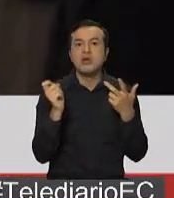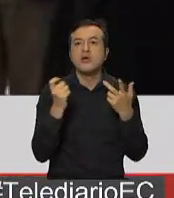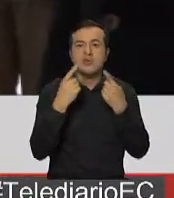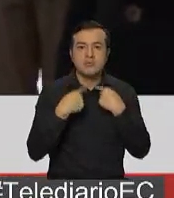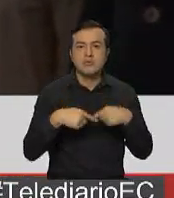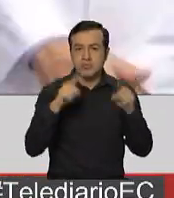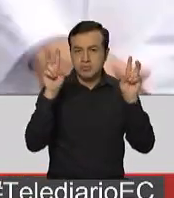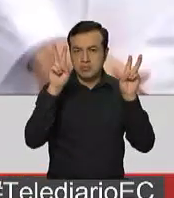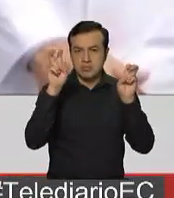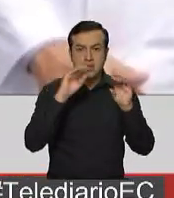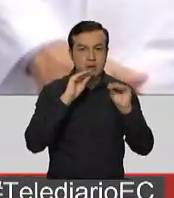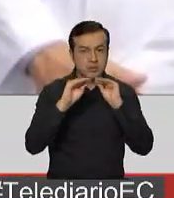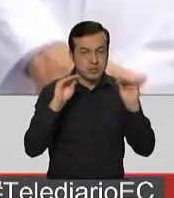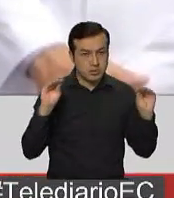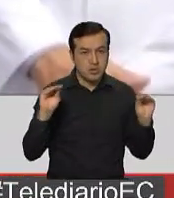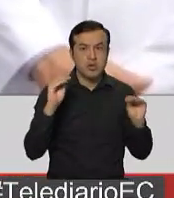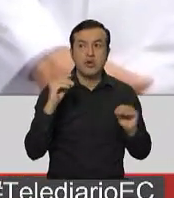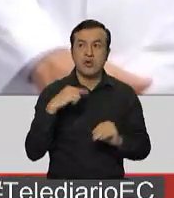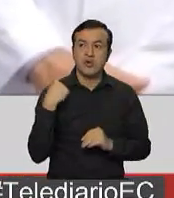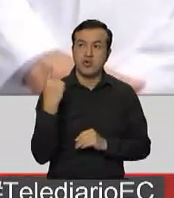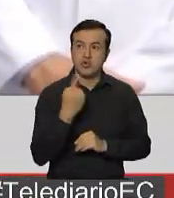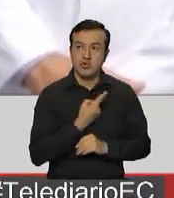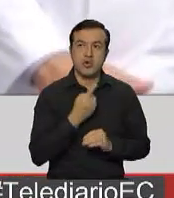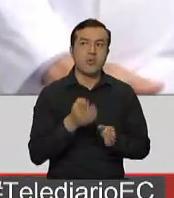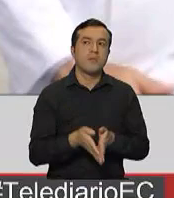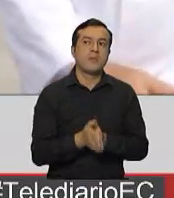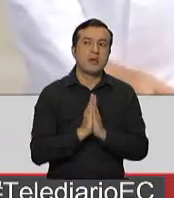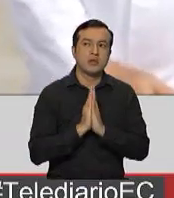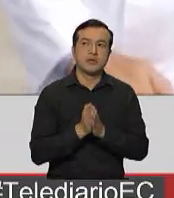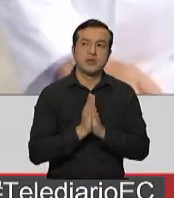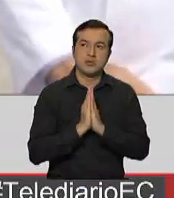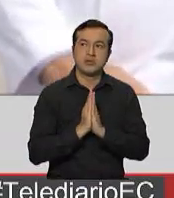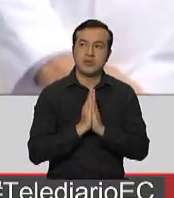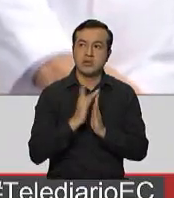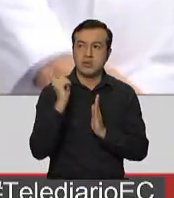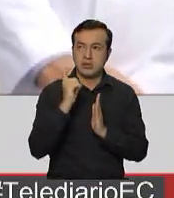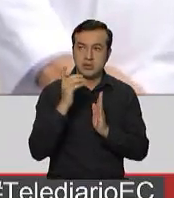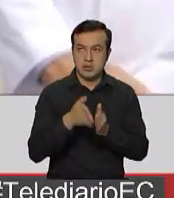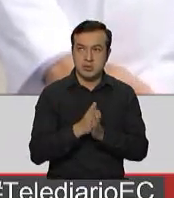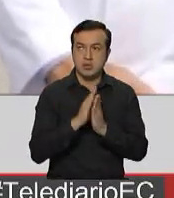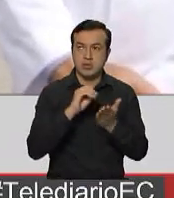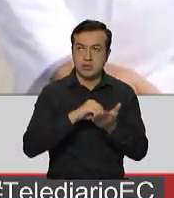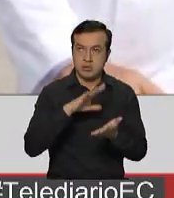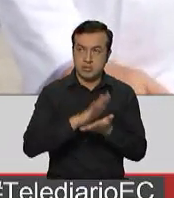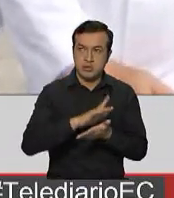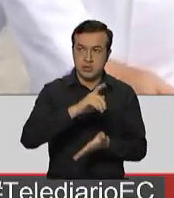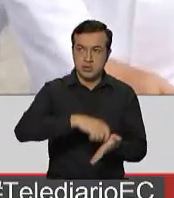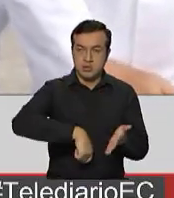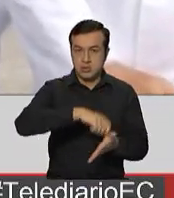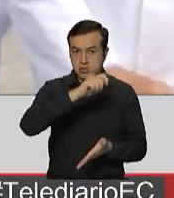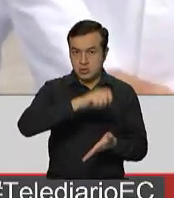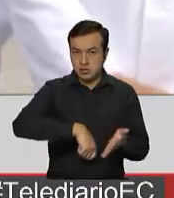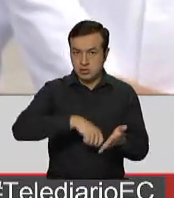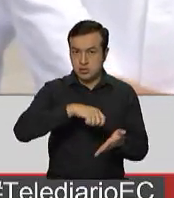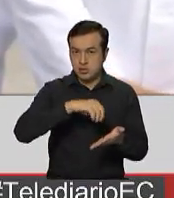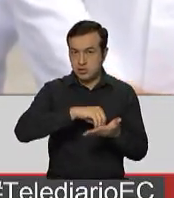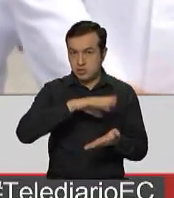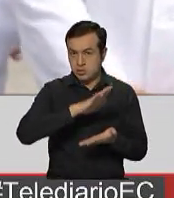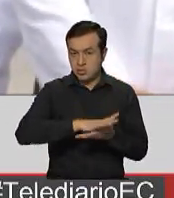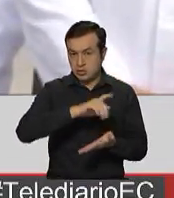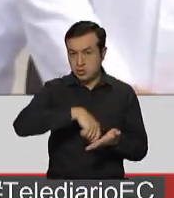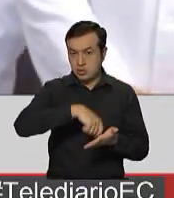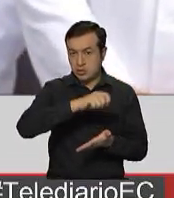refirió al respecto. Nuestra petición formal, escrita, porque debe quedar firmada, entrará a